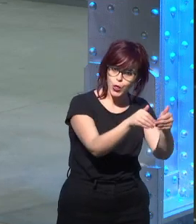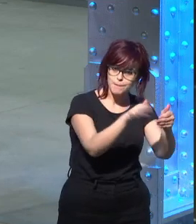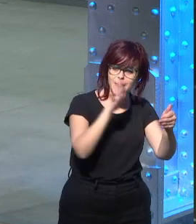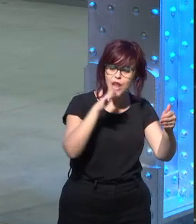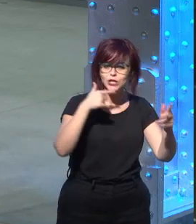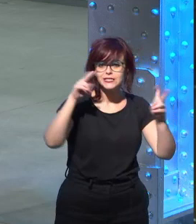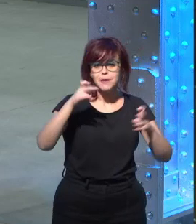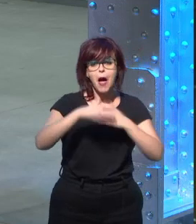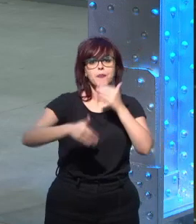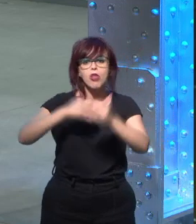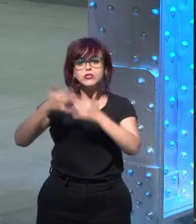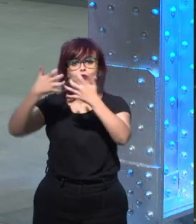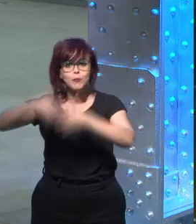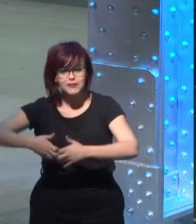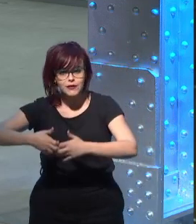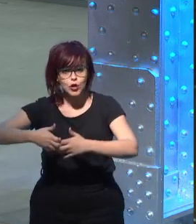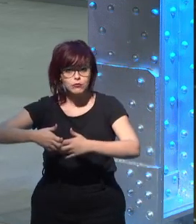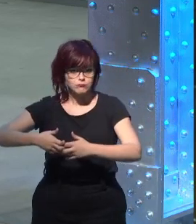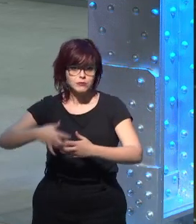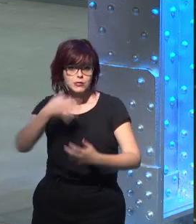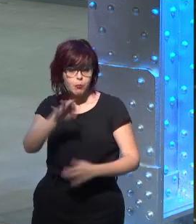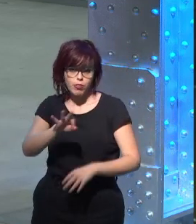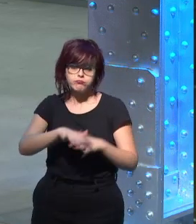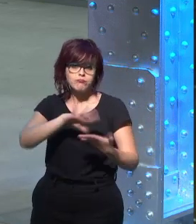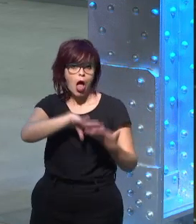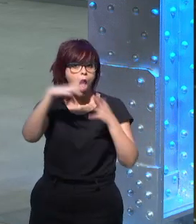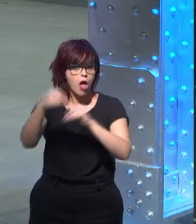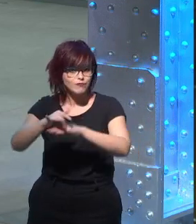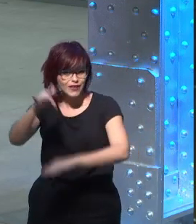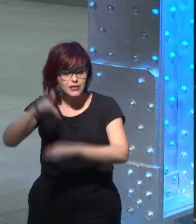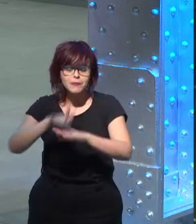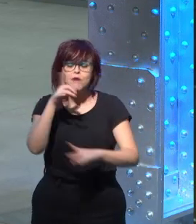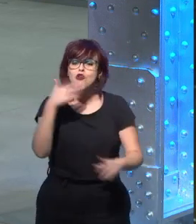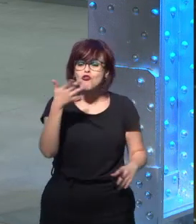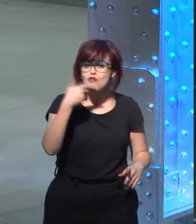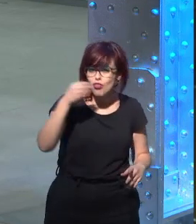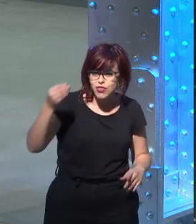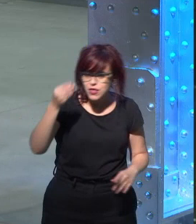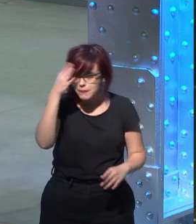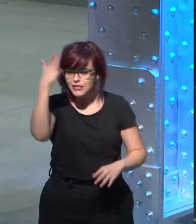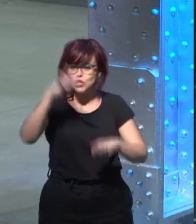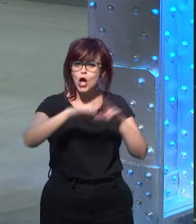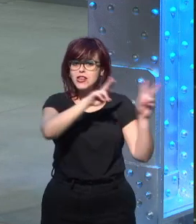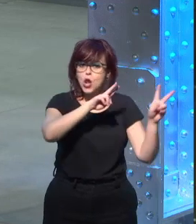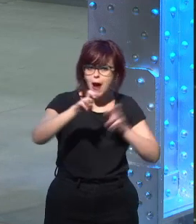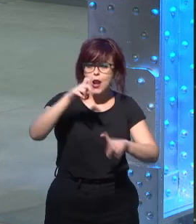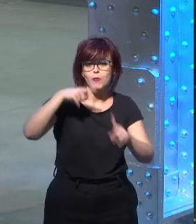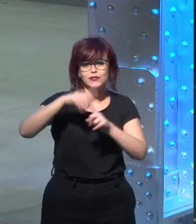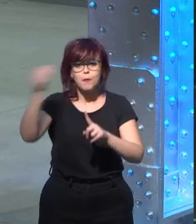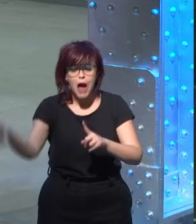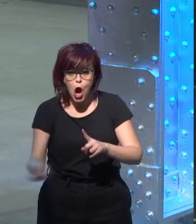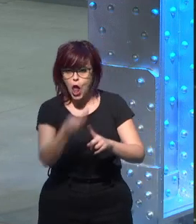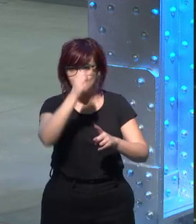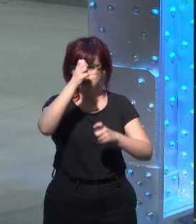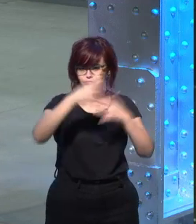automatizar los procesos repetitivos, mejorar el conocimiento, innovar para mejorar. Todos